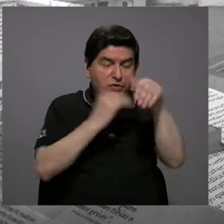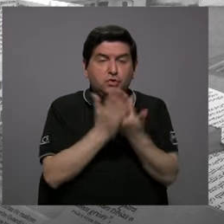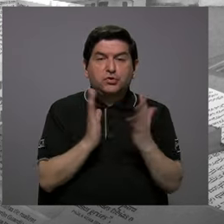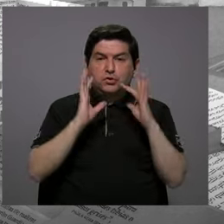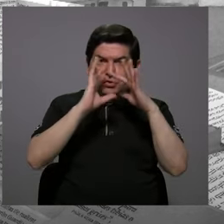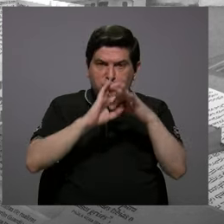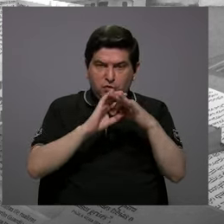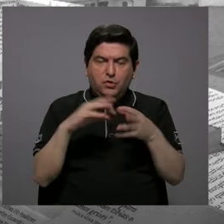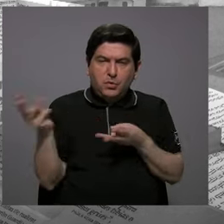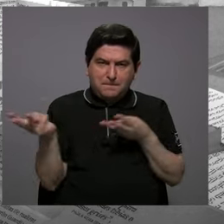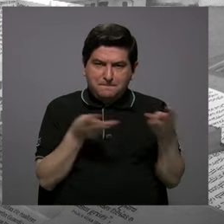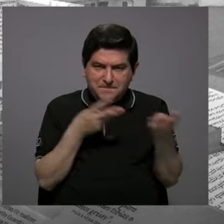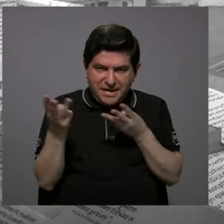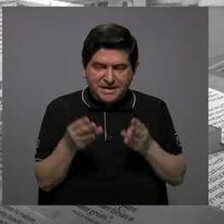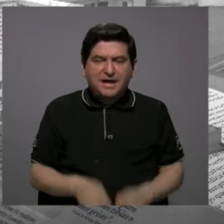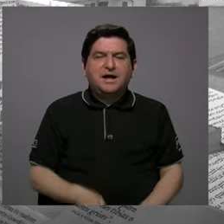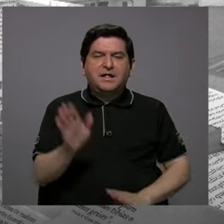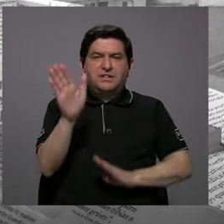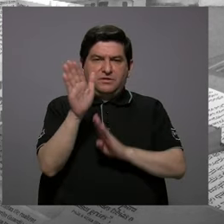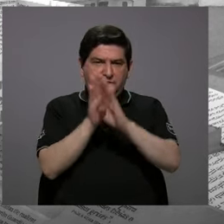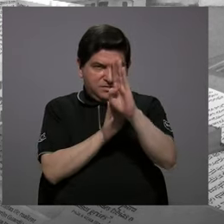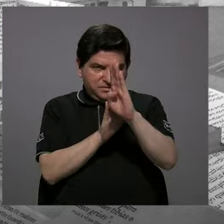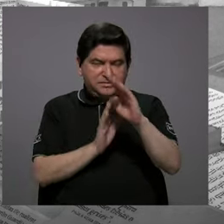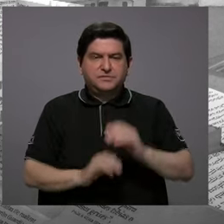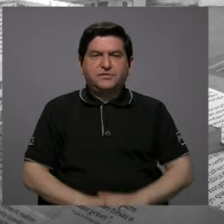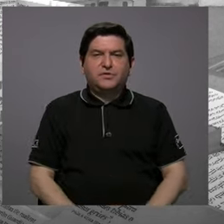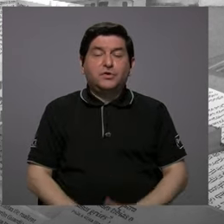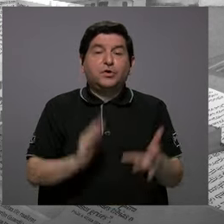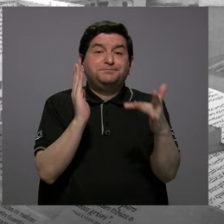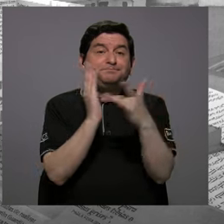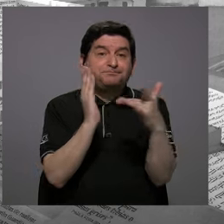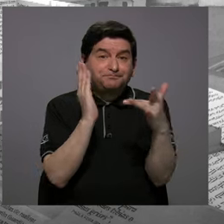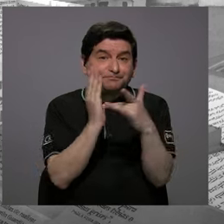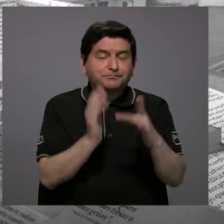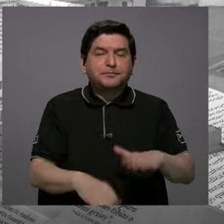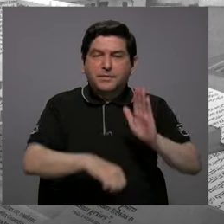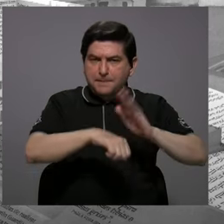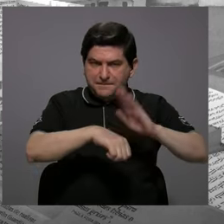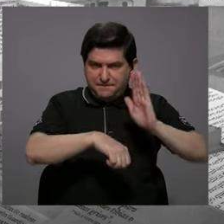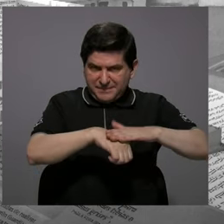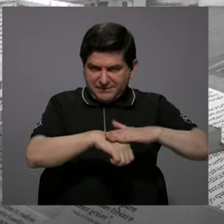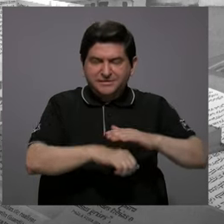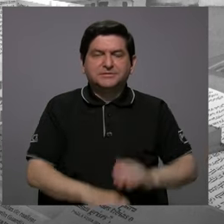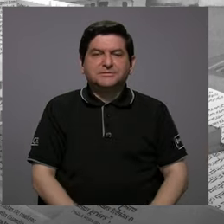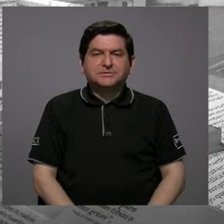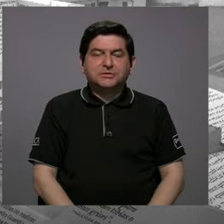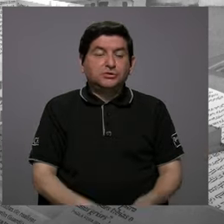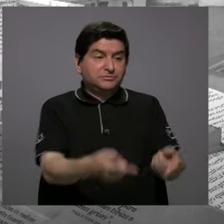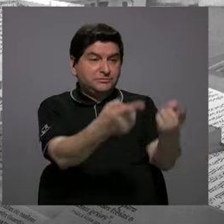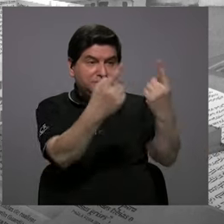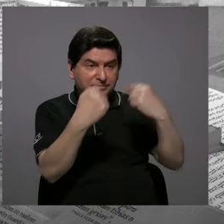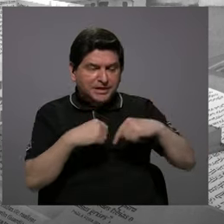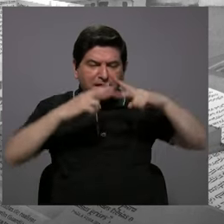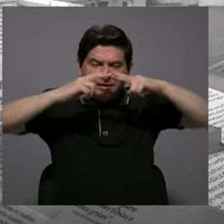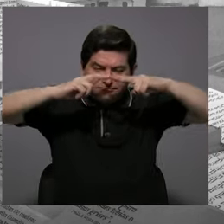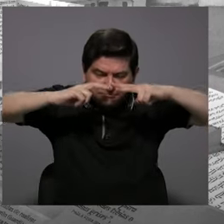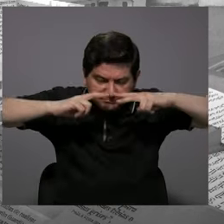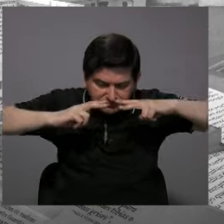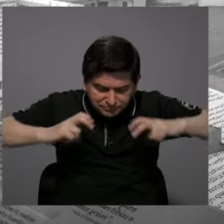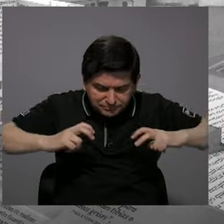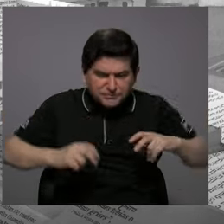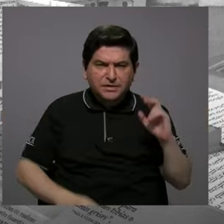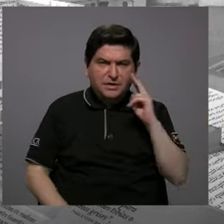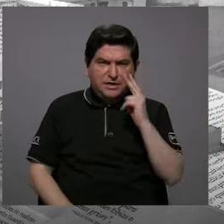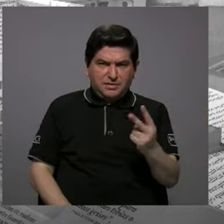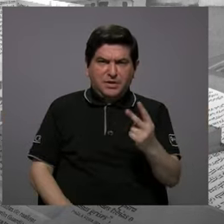que tiene que ver con el mercado desarrollos tecnologías patentes etcétera las traemos las analizamos y